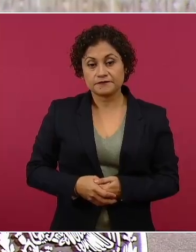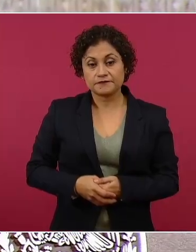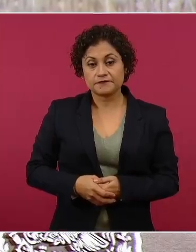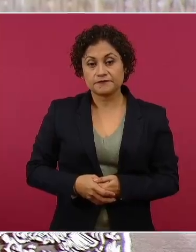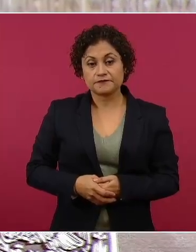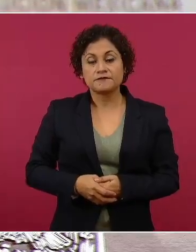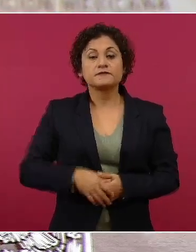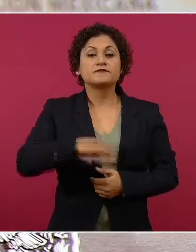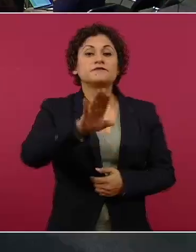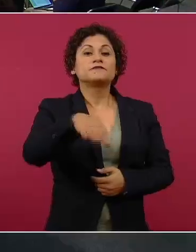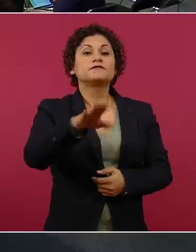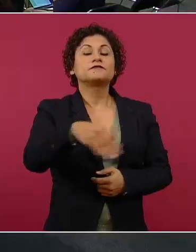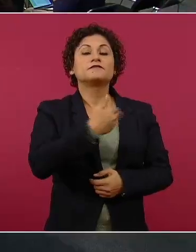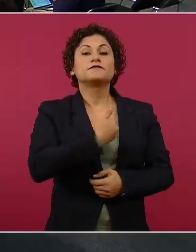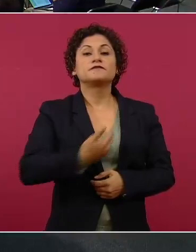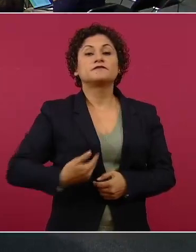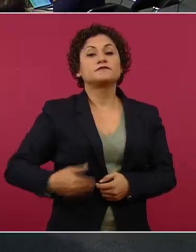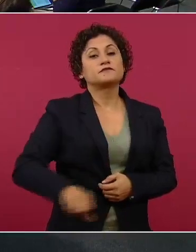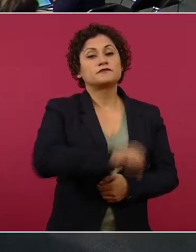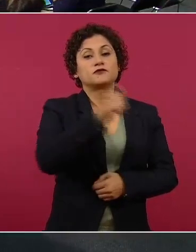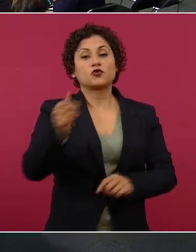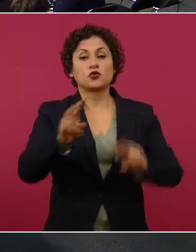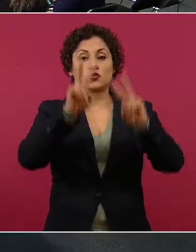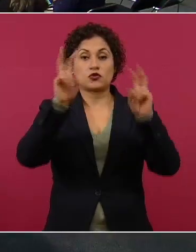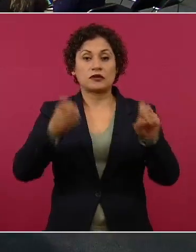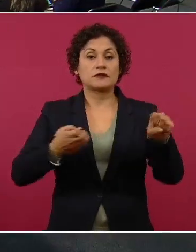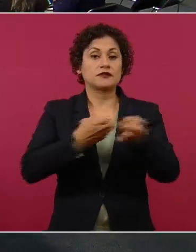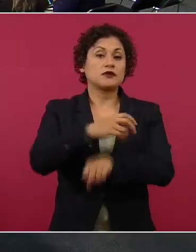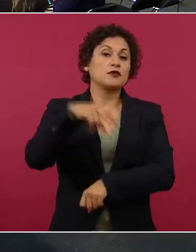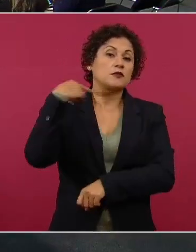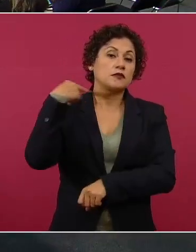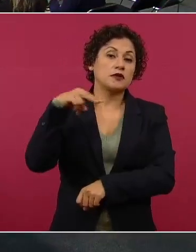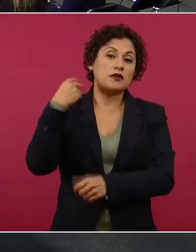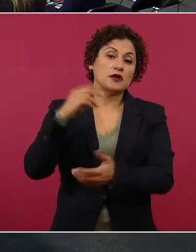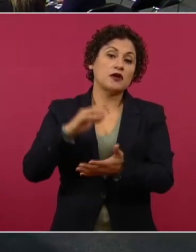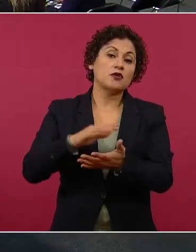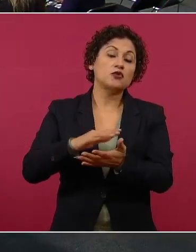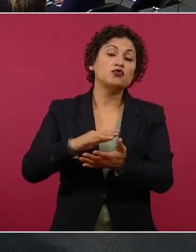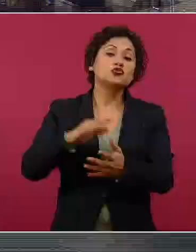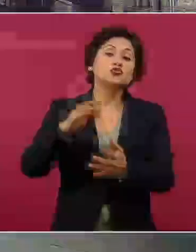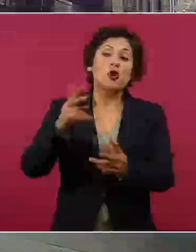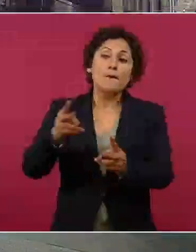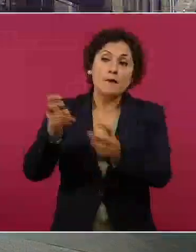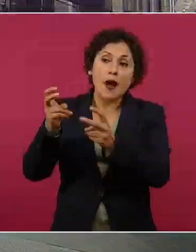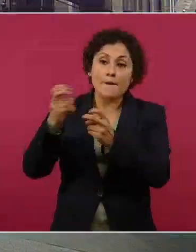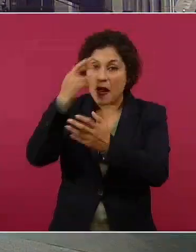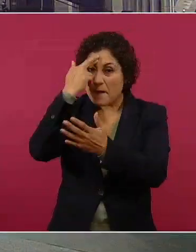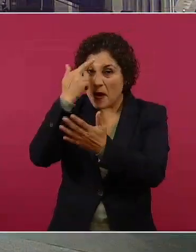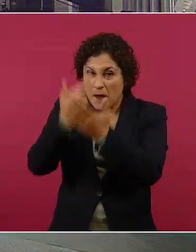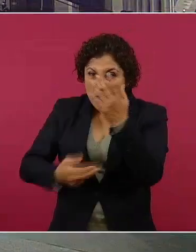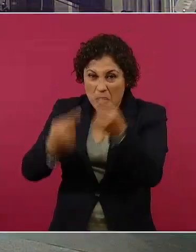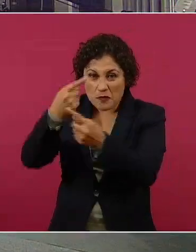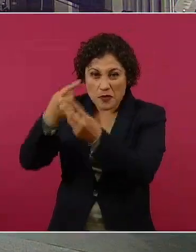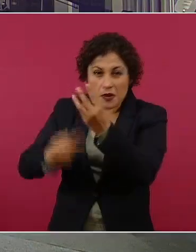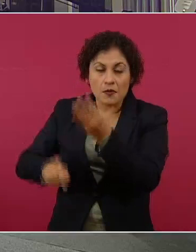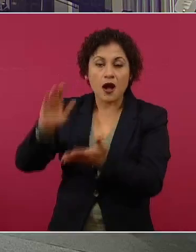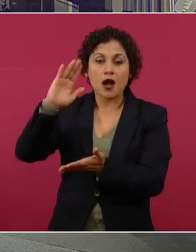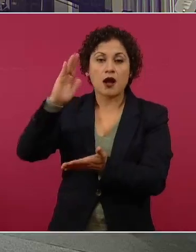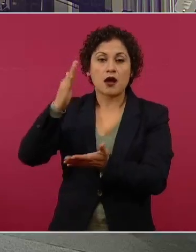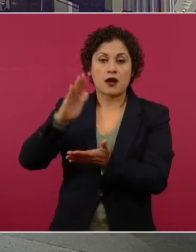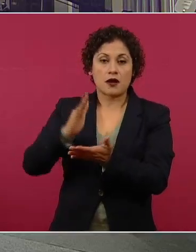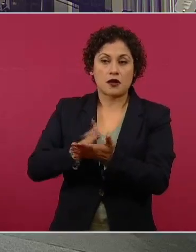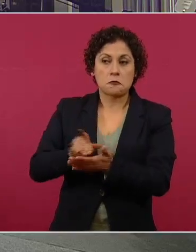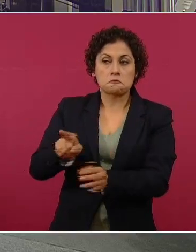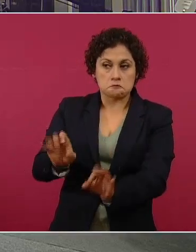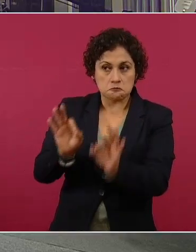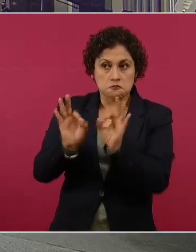Presidente, en otro tema, en Veracruz se ha registrado un índice delictivo a la baja, no obstante, pese a estos números positivos, algo llama la